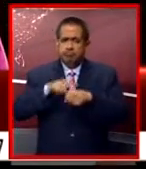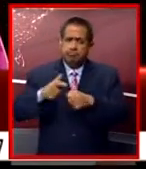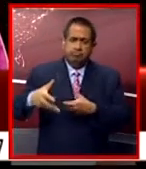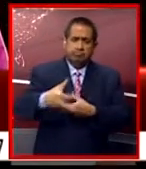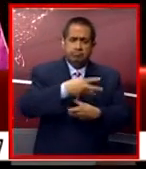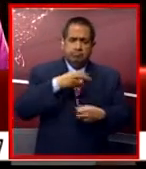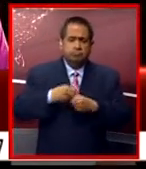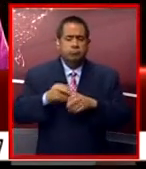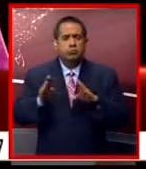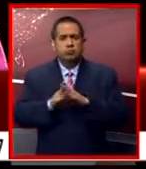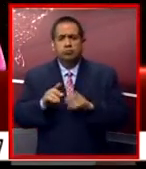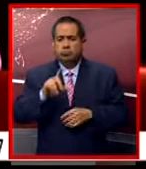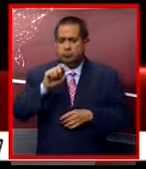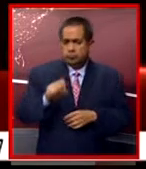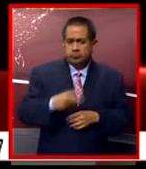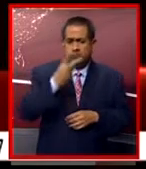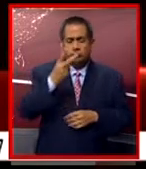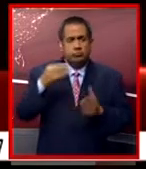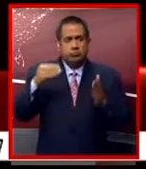se incrementa en